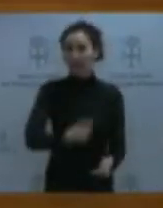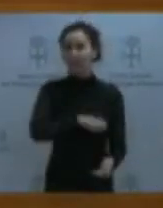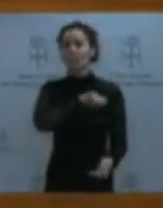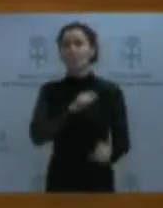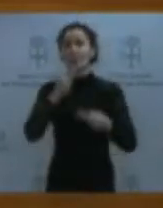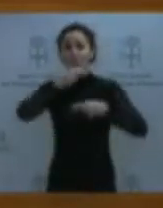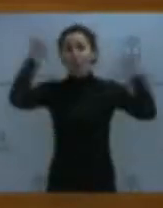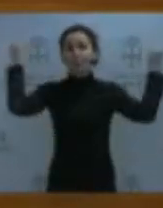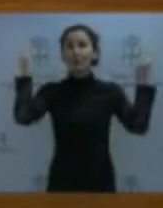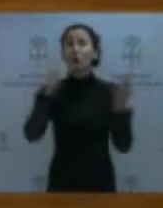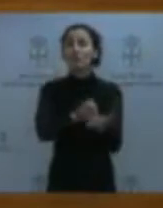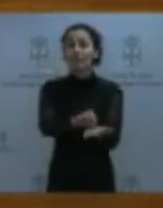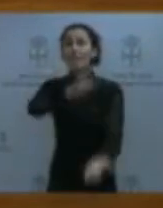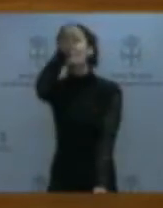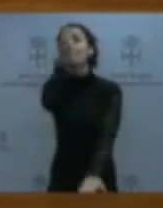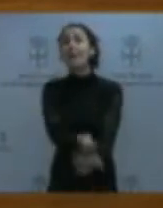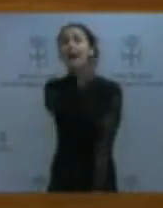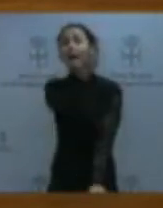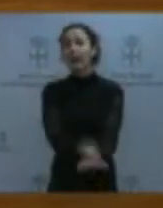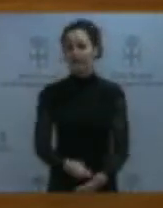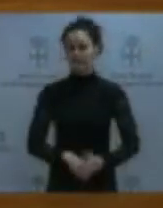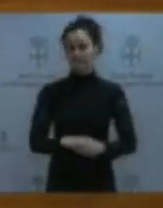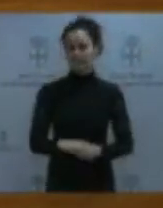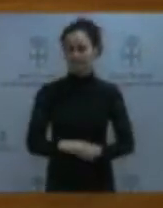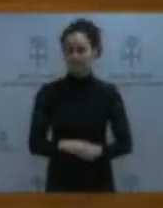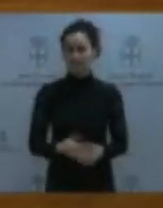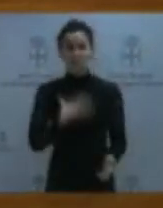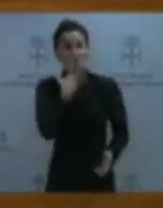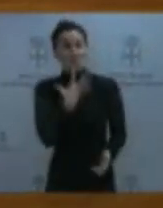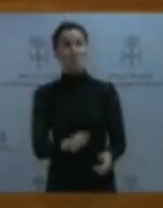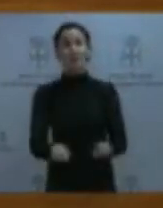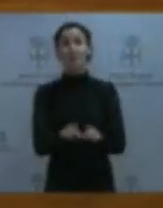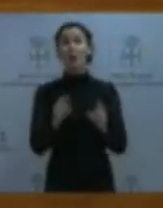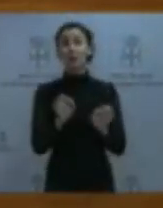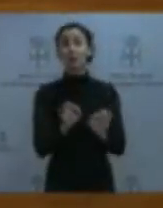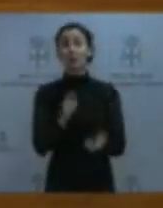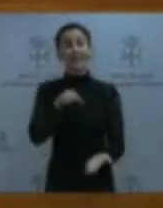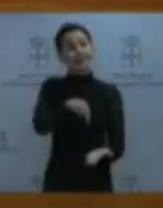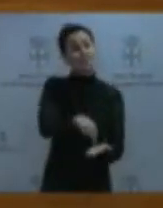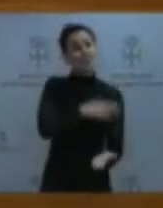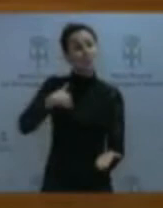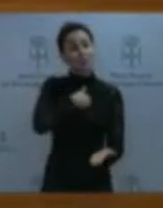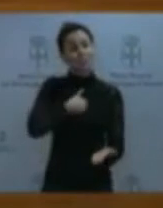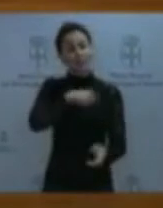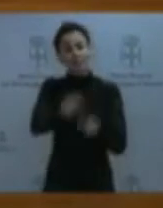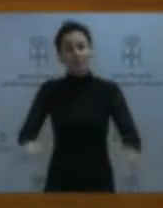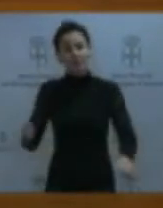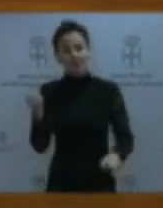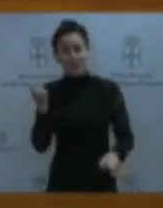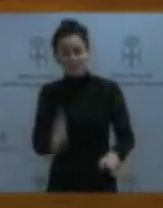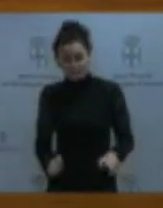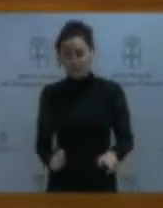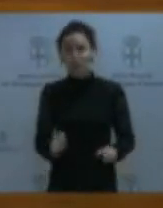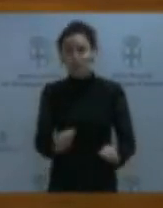públicos se pagan. Y se pagan o bien con un impuesto como ciudadanos, o bien con un precio